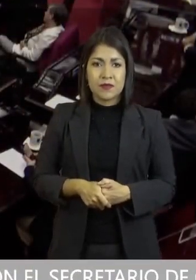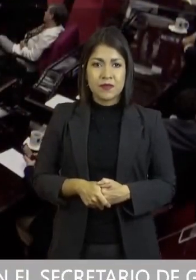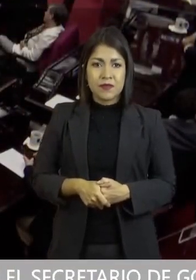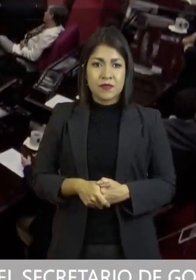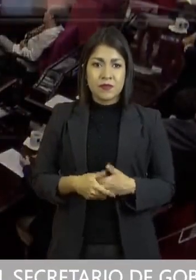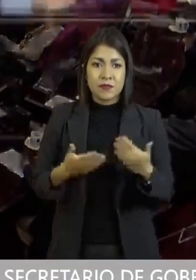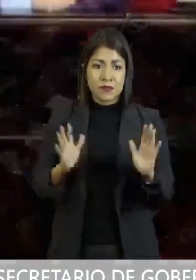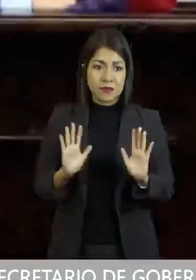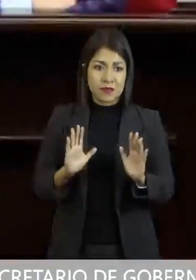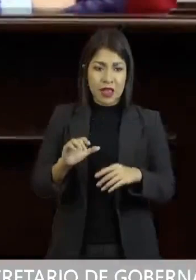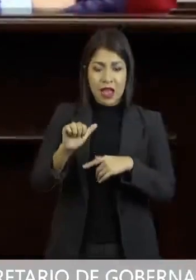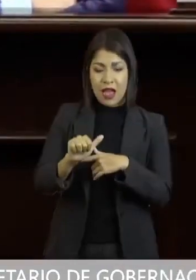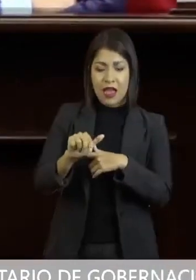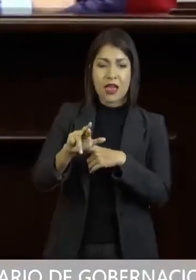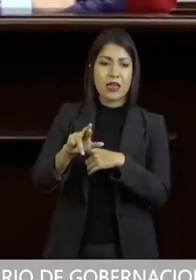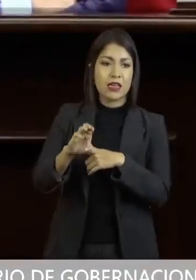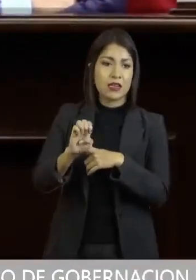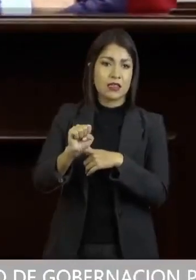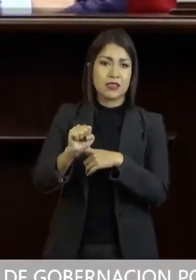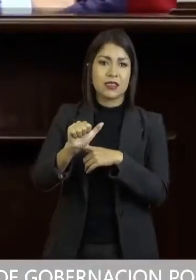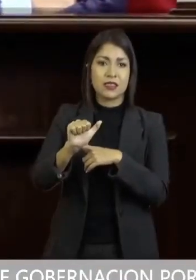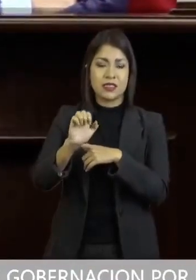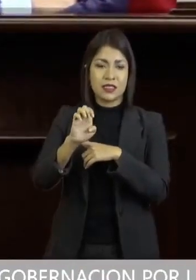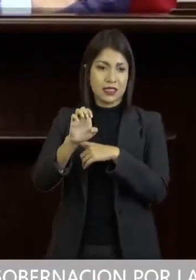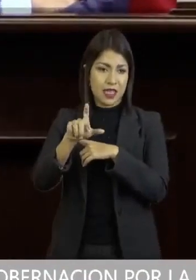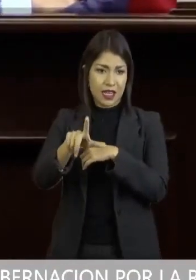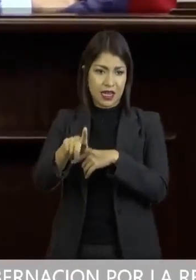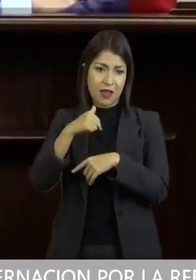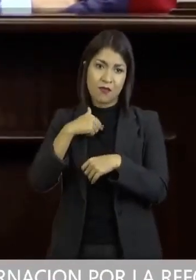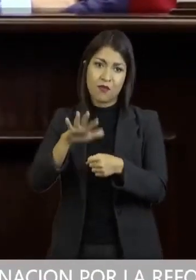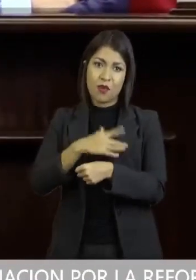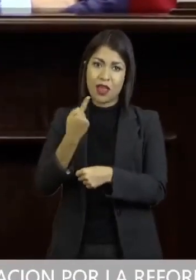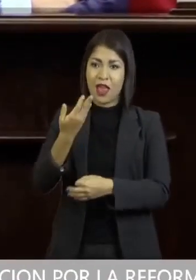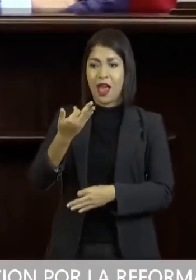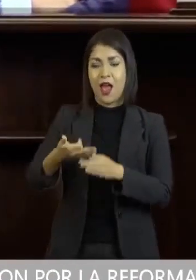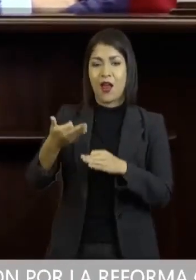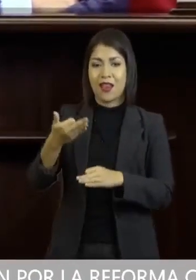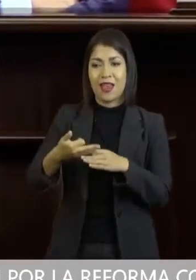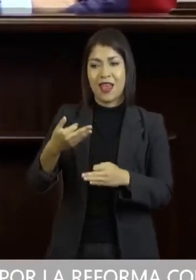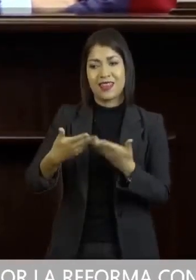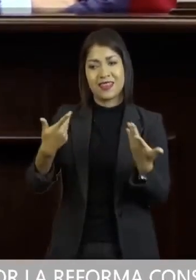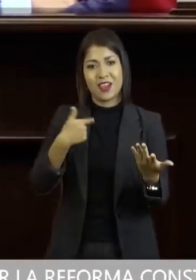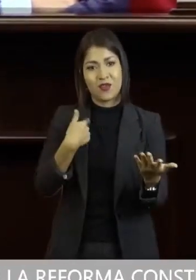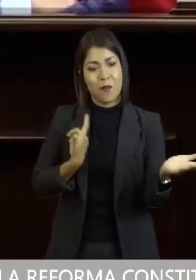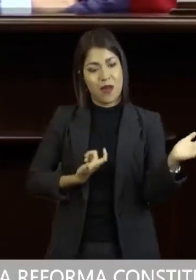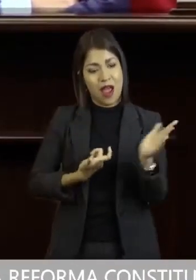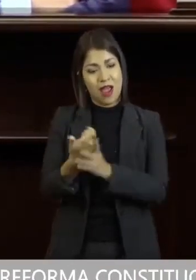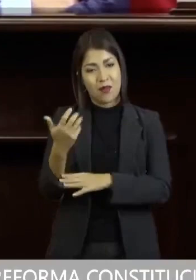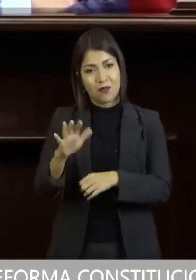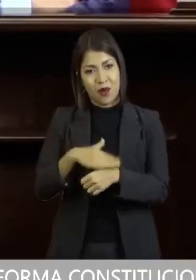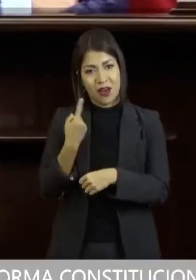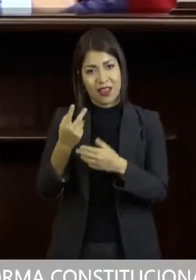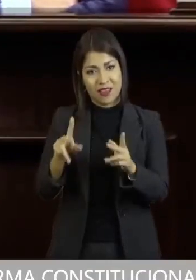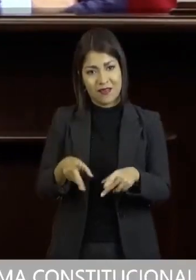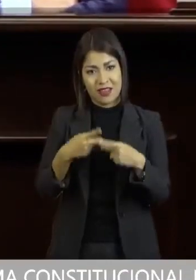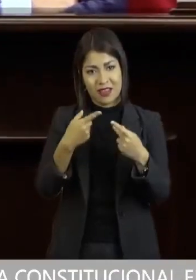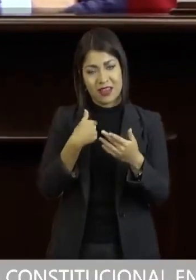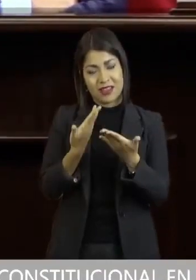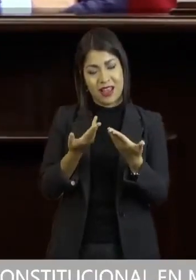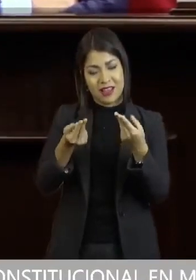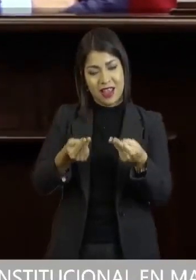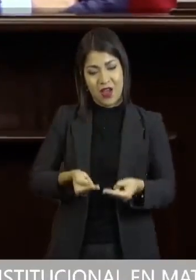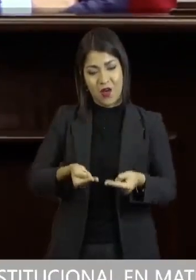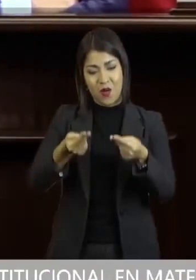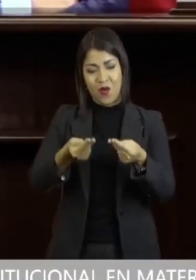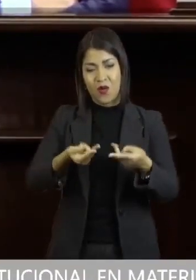sí, de ArcelorMittal, sí. Nada más que yo no podía ya aquí me van a cobrar regalías porque eso cobra por todo. Se hacen negocio con